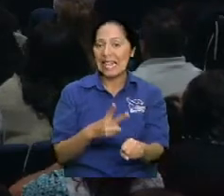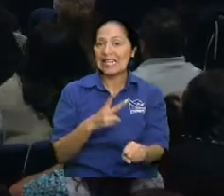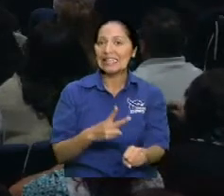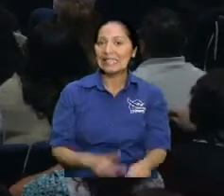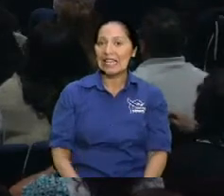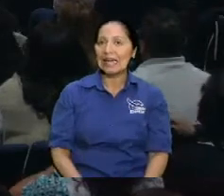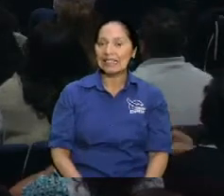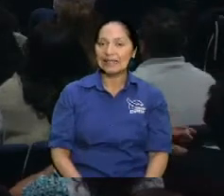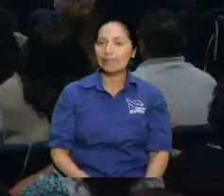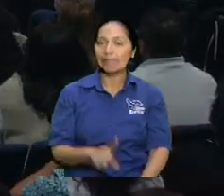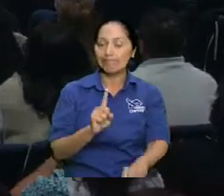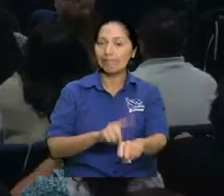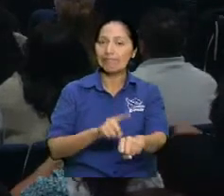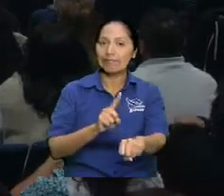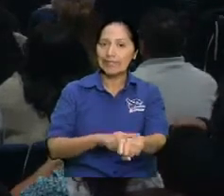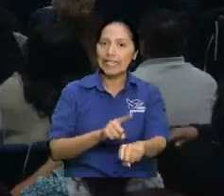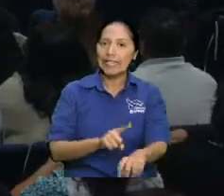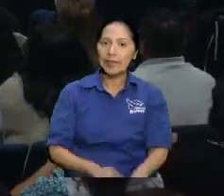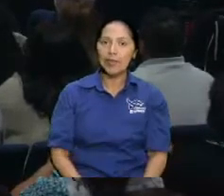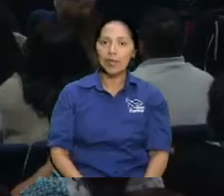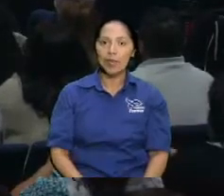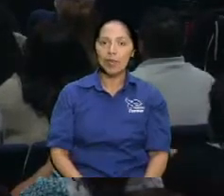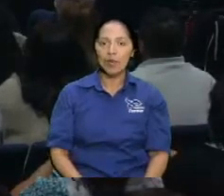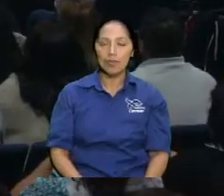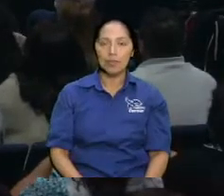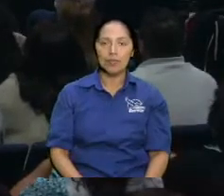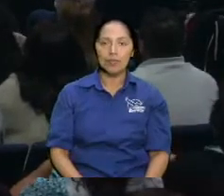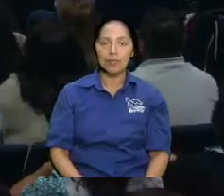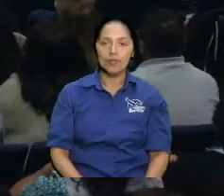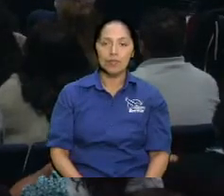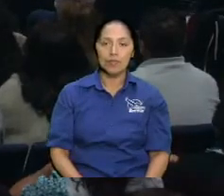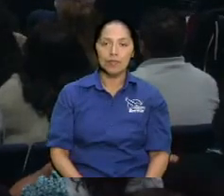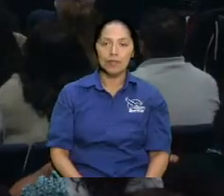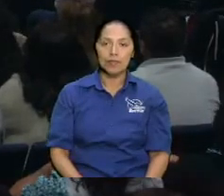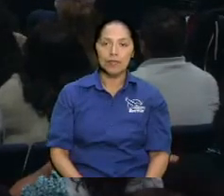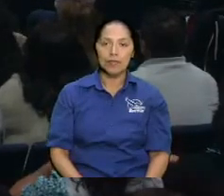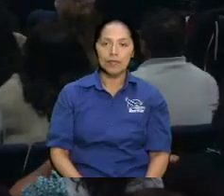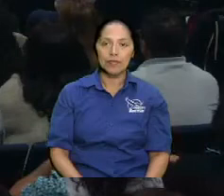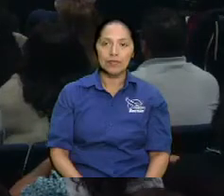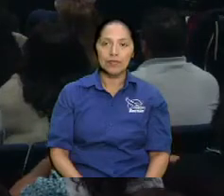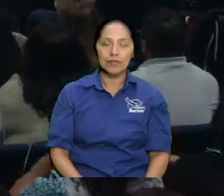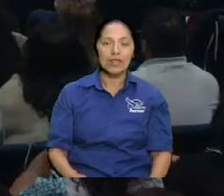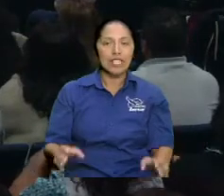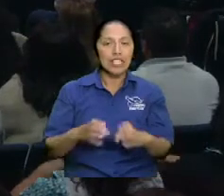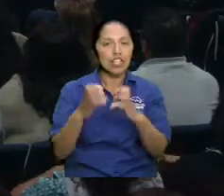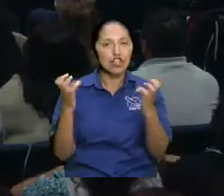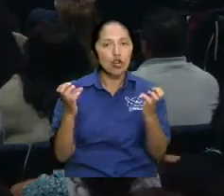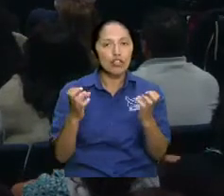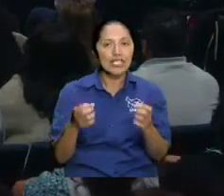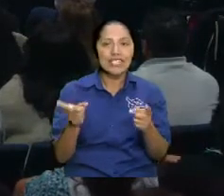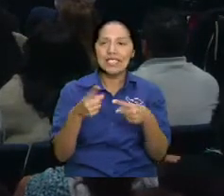habla bastante, ¿va? Pero regresemos a la presentación. Entonces, ¿qué va a pasar hoy?